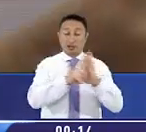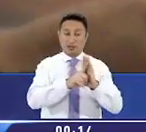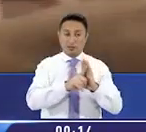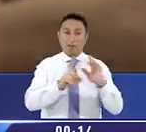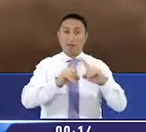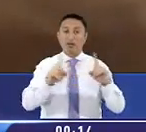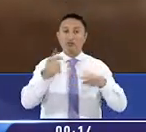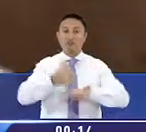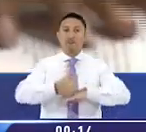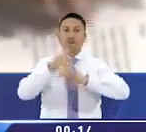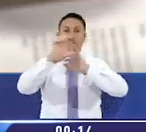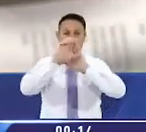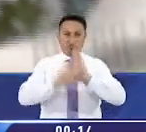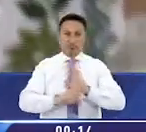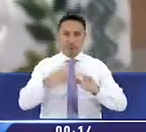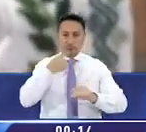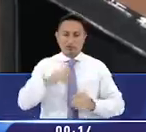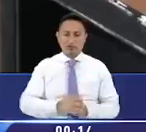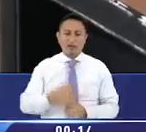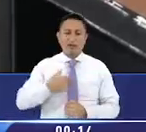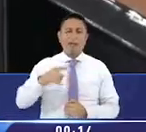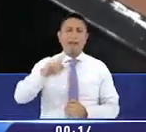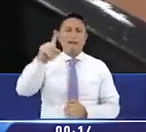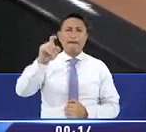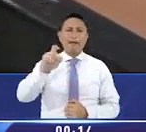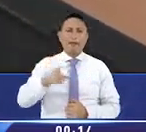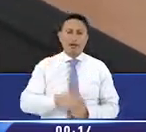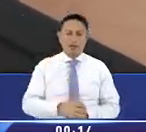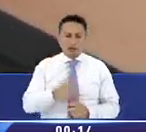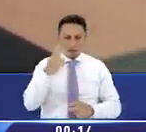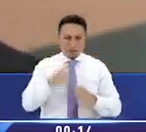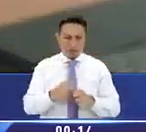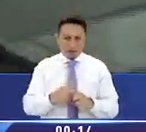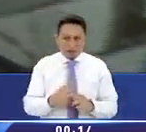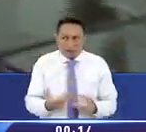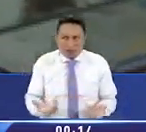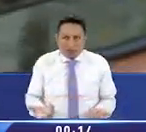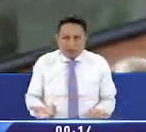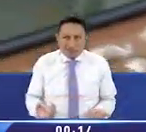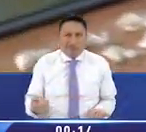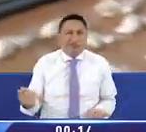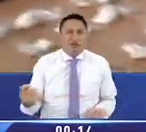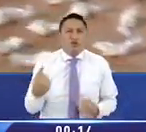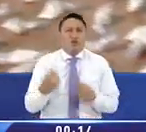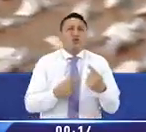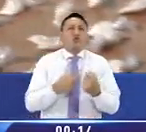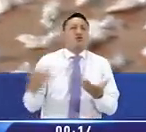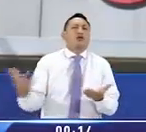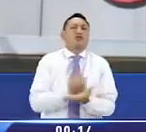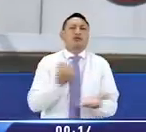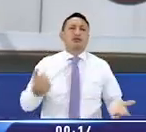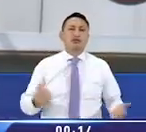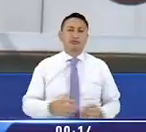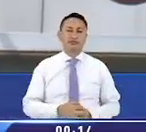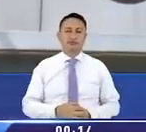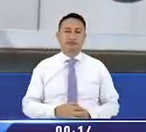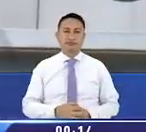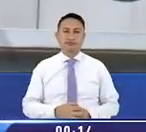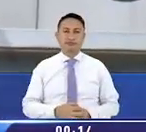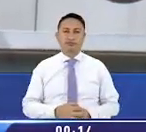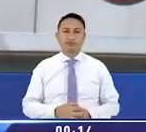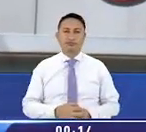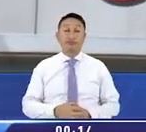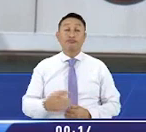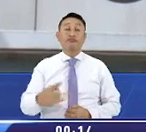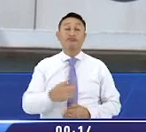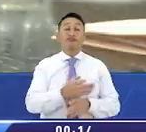embargo, la Corte señaló que esta pregunta no es específica en qué delito se aplicaría. Que se evalúe a los